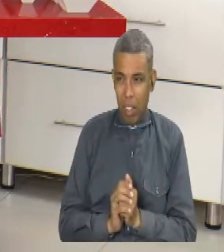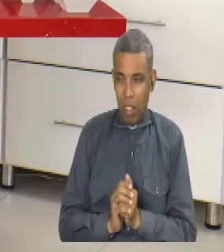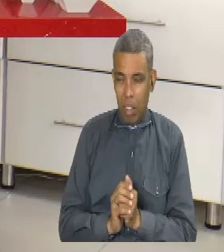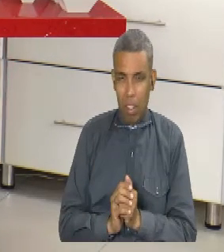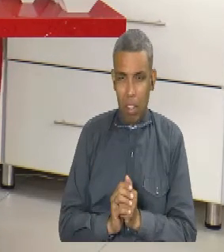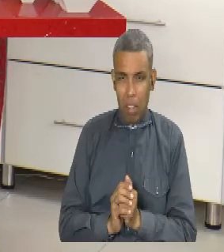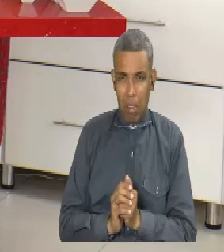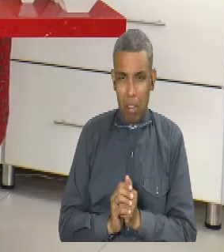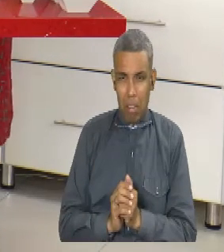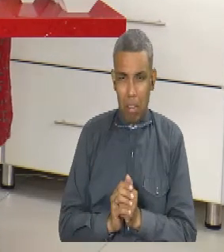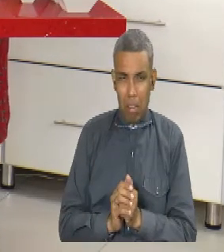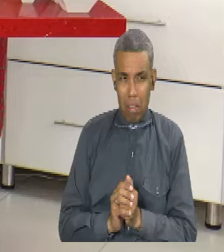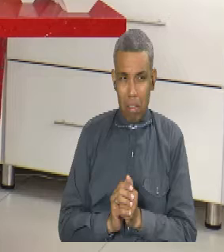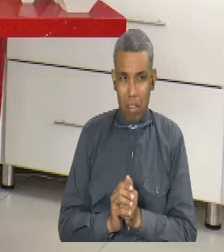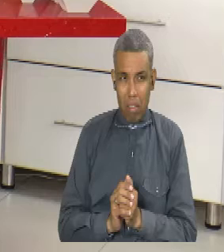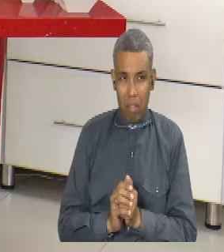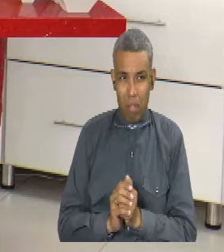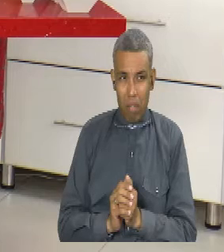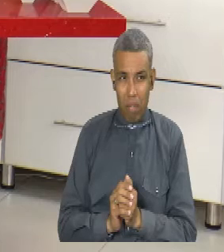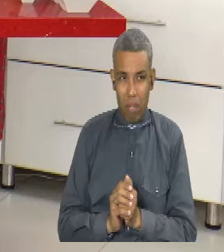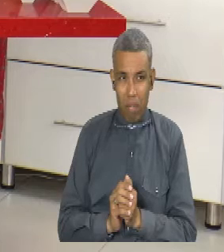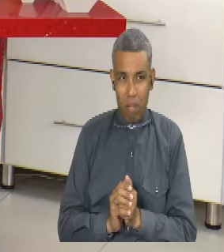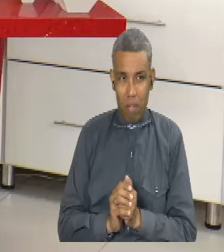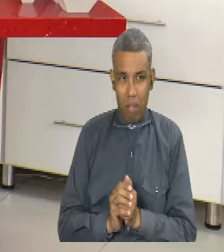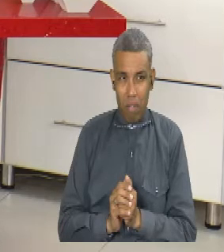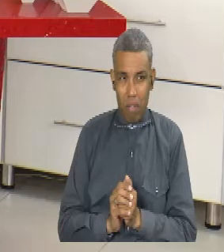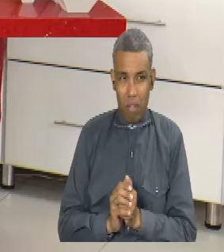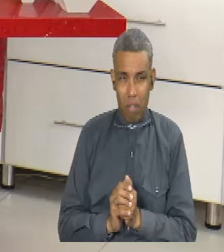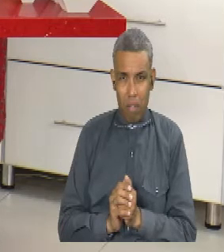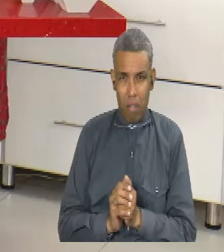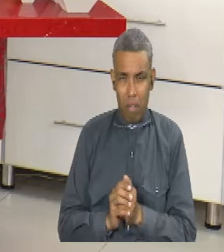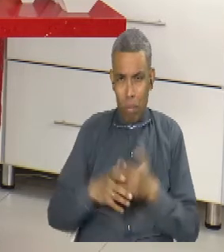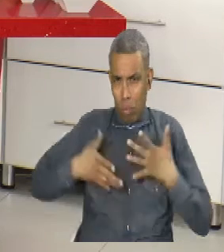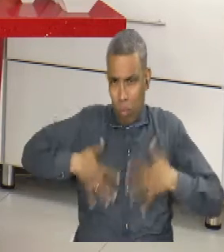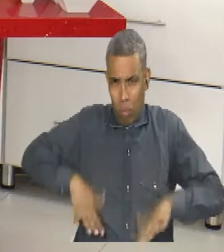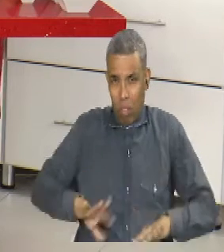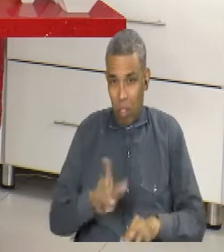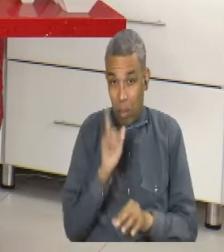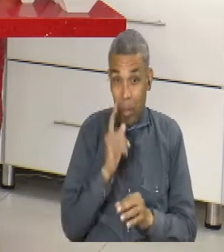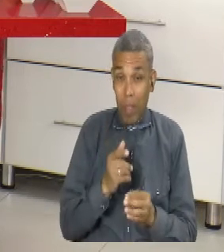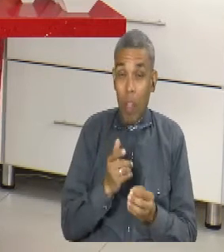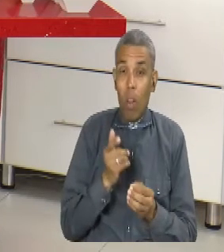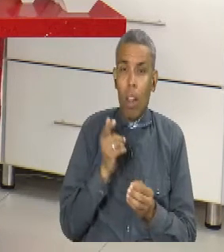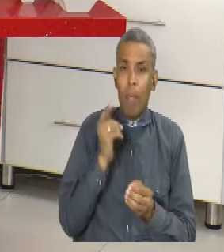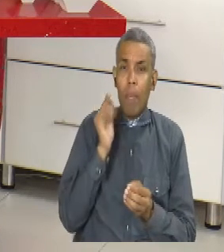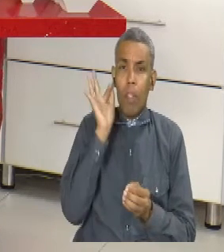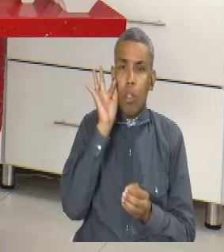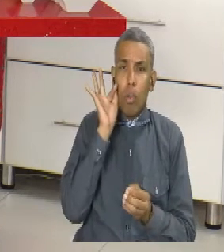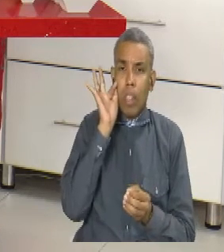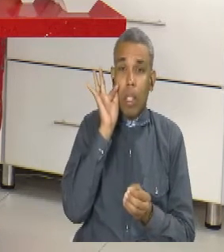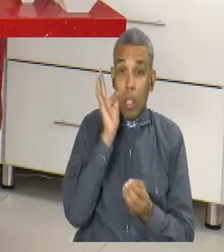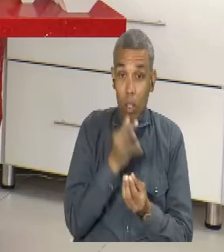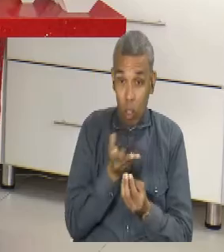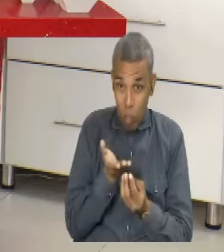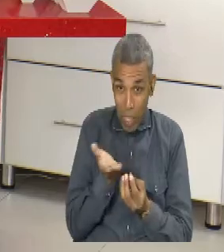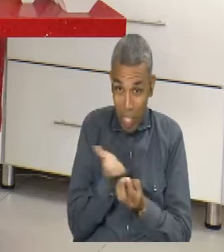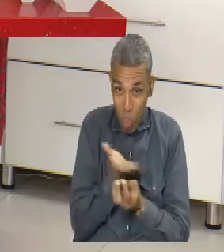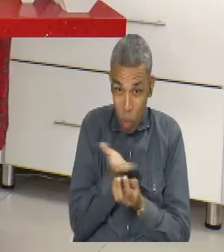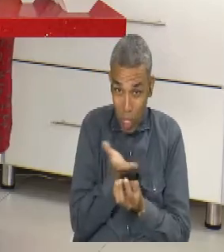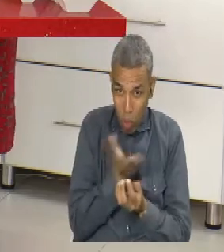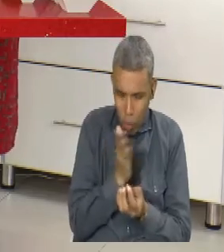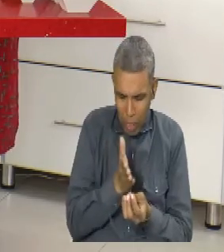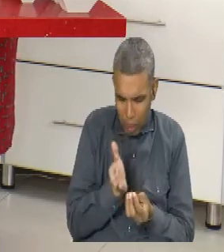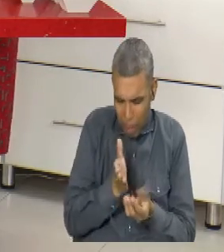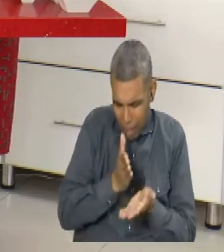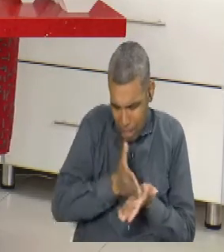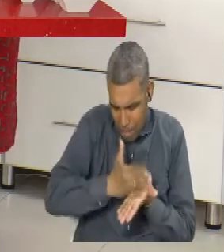Entonces picar igual en cuadritos el tomate lo más fino posible. Ya después tenemos mayonesa en este